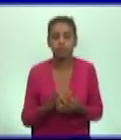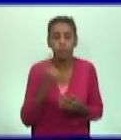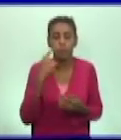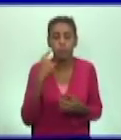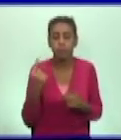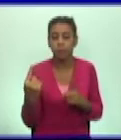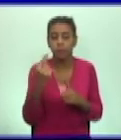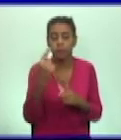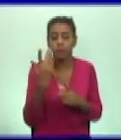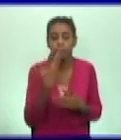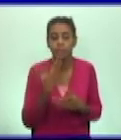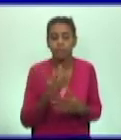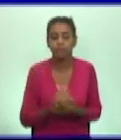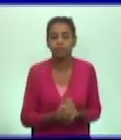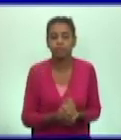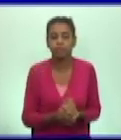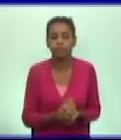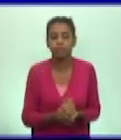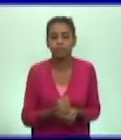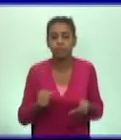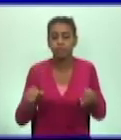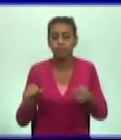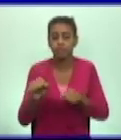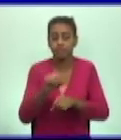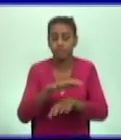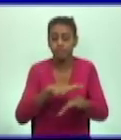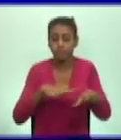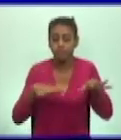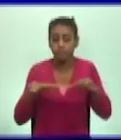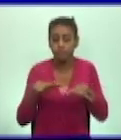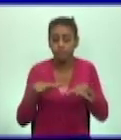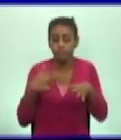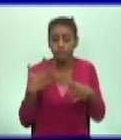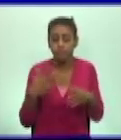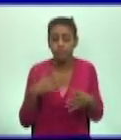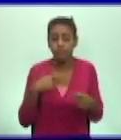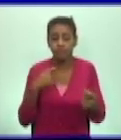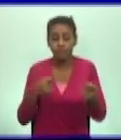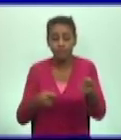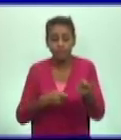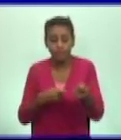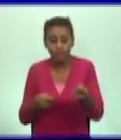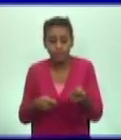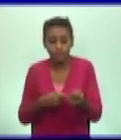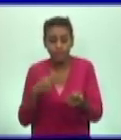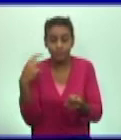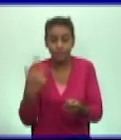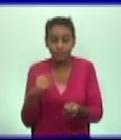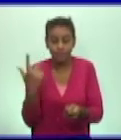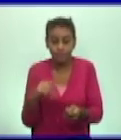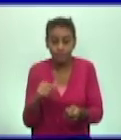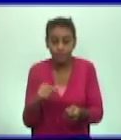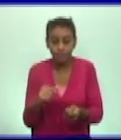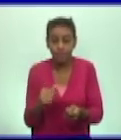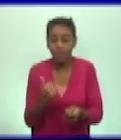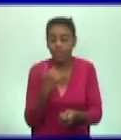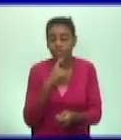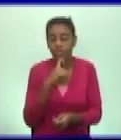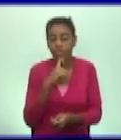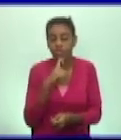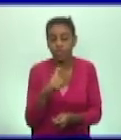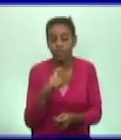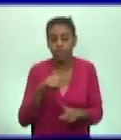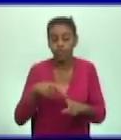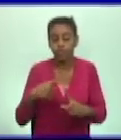Primero, las condiciones en que los vietnamitas del sur van a enfrentar esta agresión va a ser en condiciones muy complejas, sobre